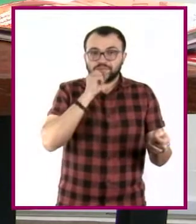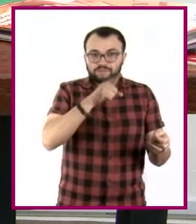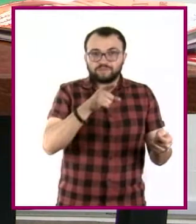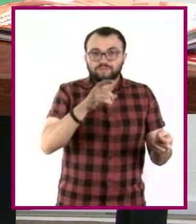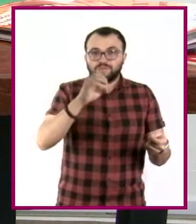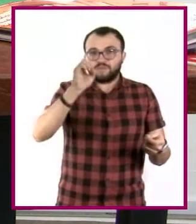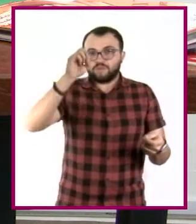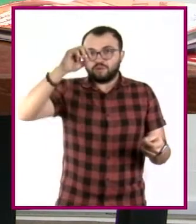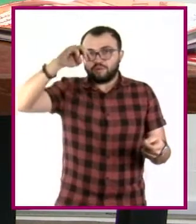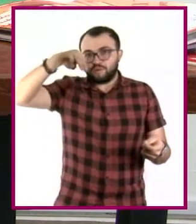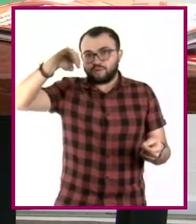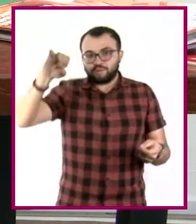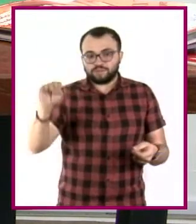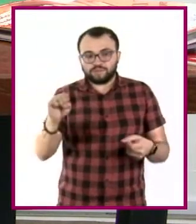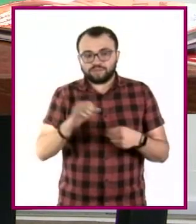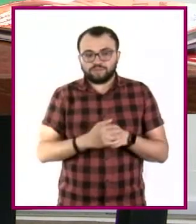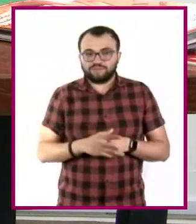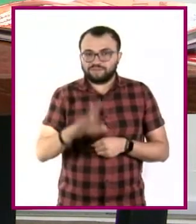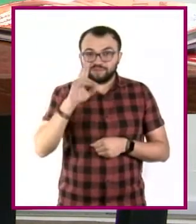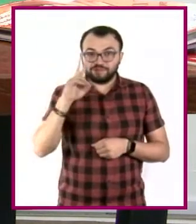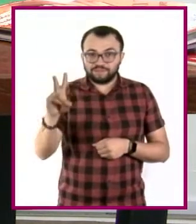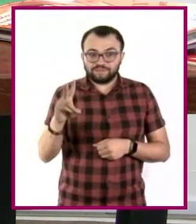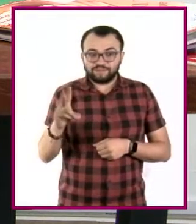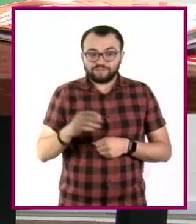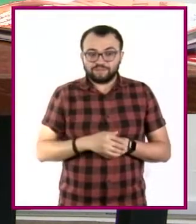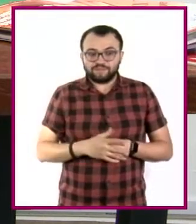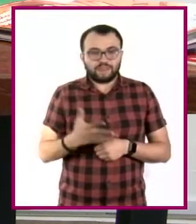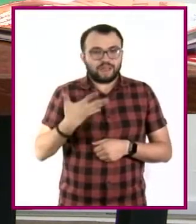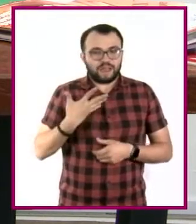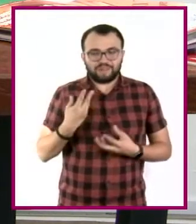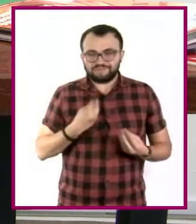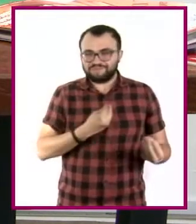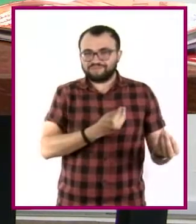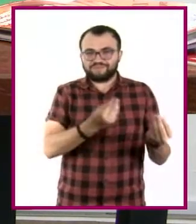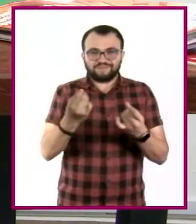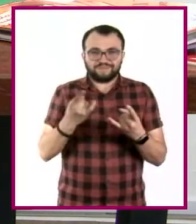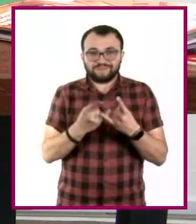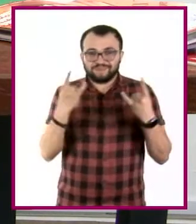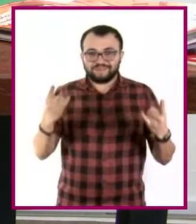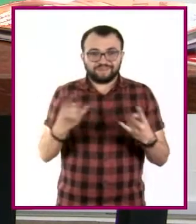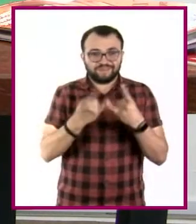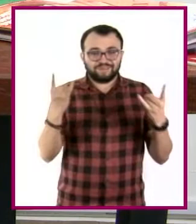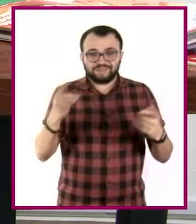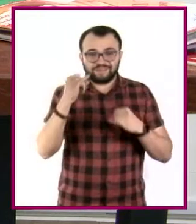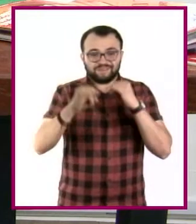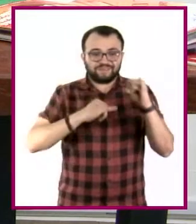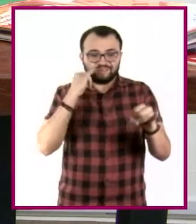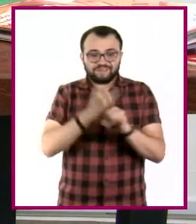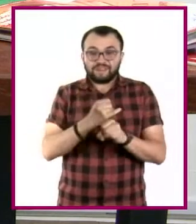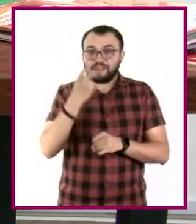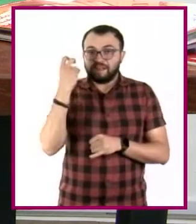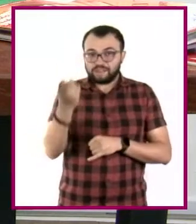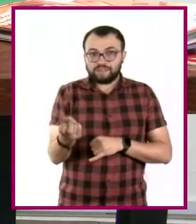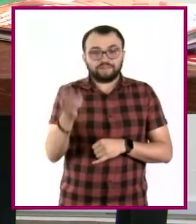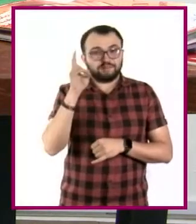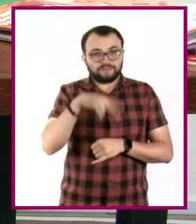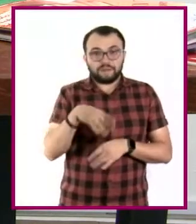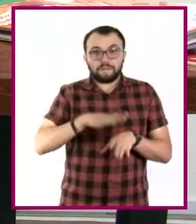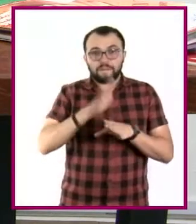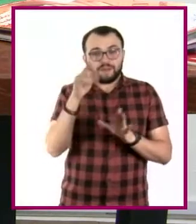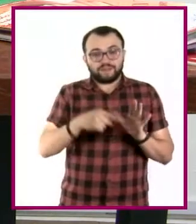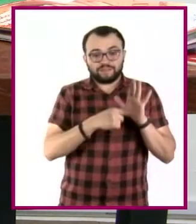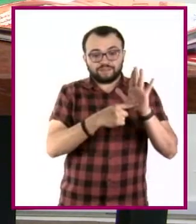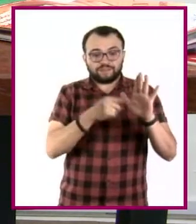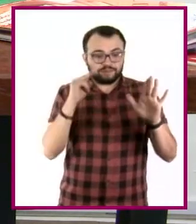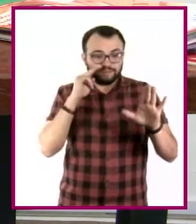Mundial de la Salud. Como podemos ver, Alfredo, hay infinidad de historias de éxito internacional. Estas han sido las más